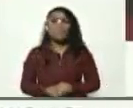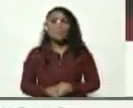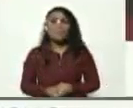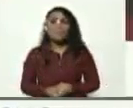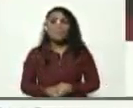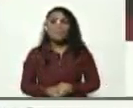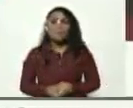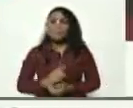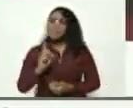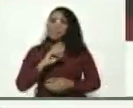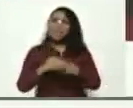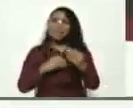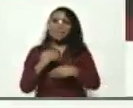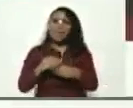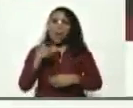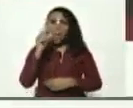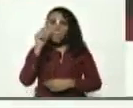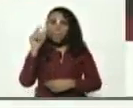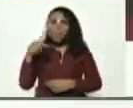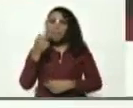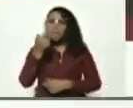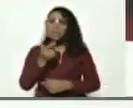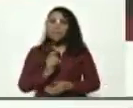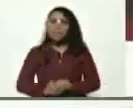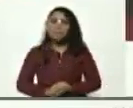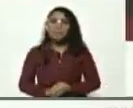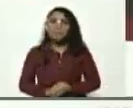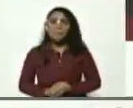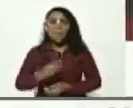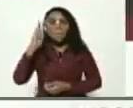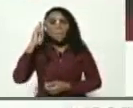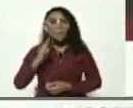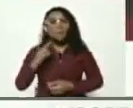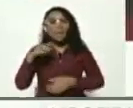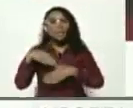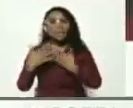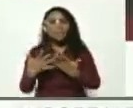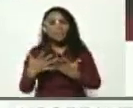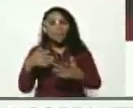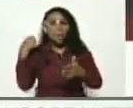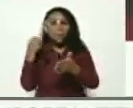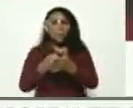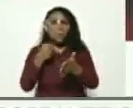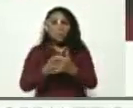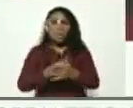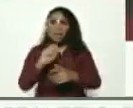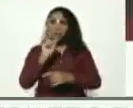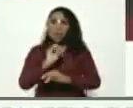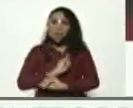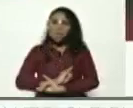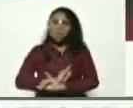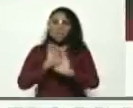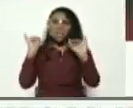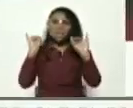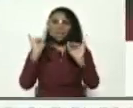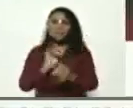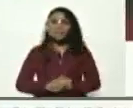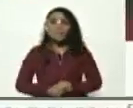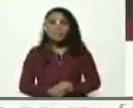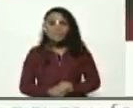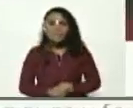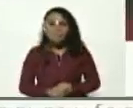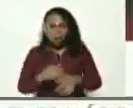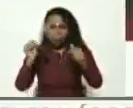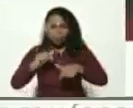No en vano Miguel Ángel Asturias dijo, Bolívar es la lucha que no termina.